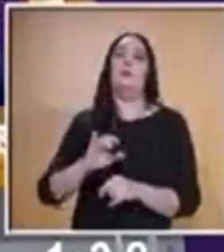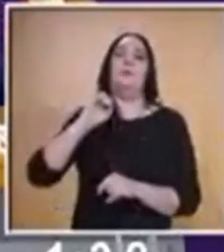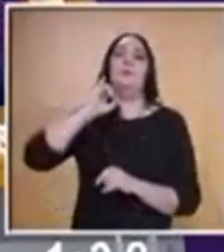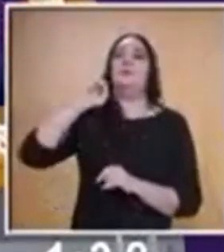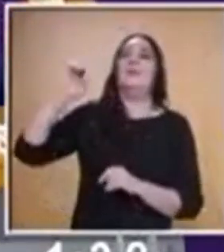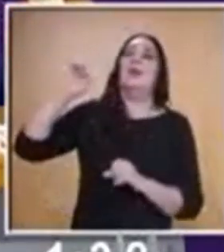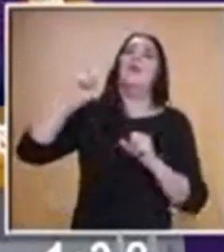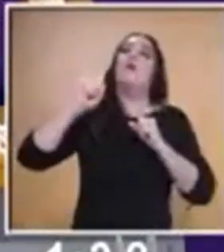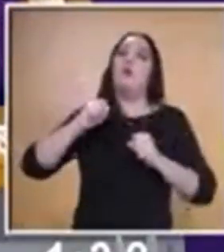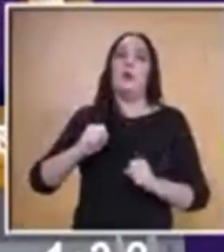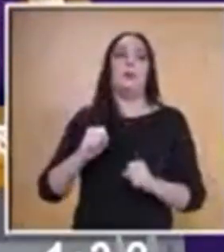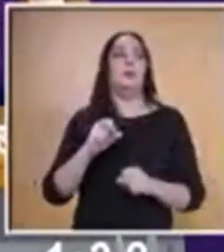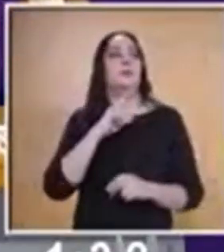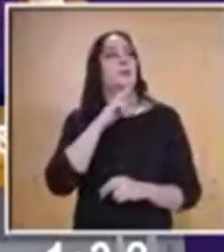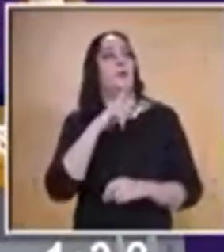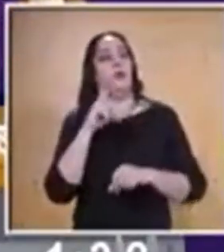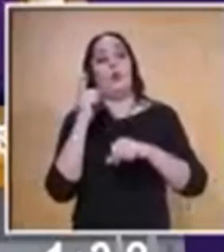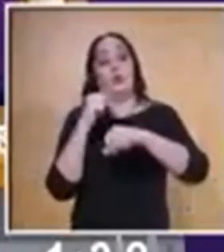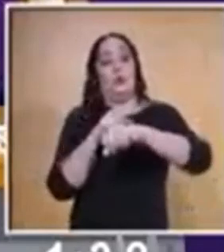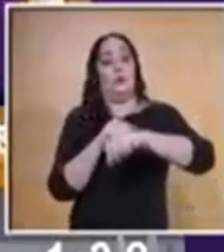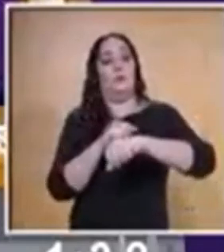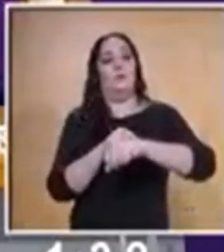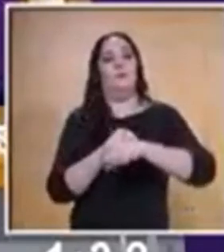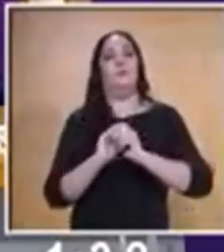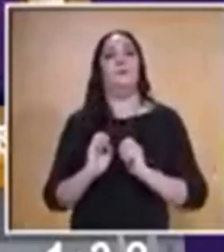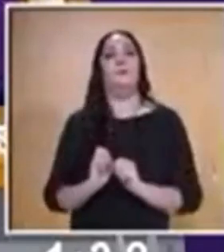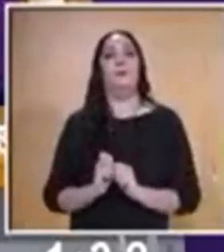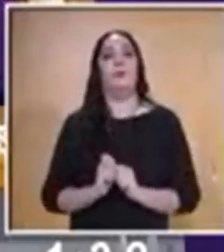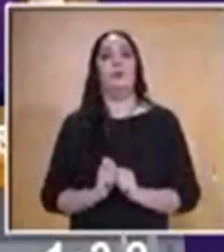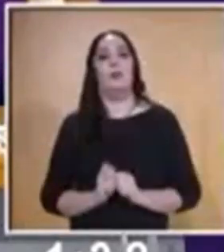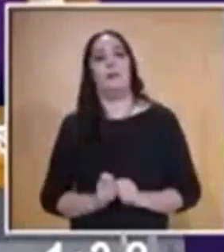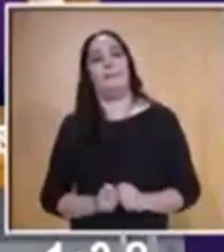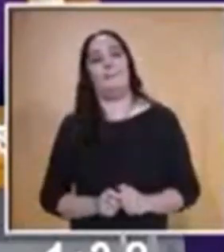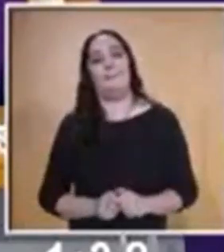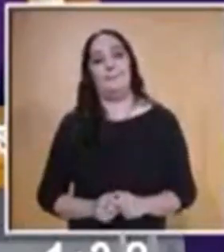Es mejor con un reloj de pulso. Así es.